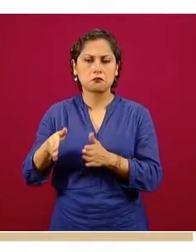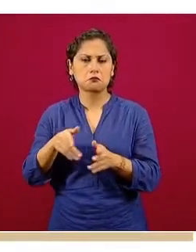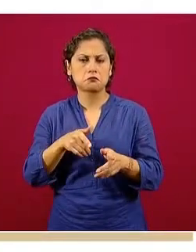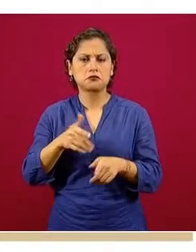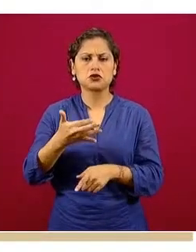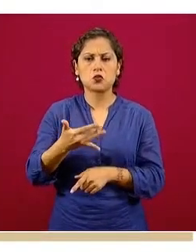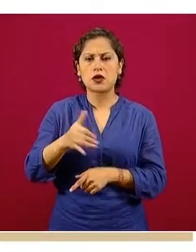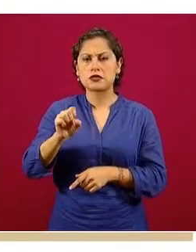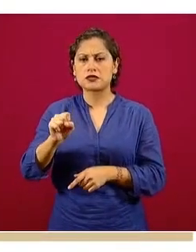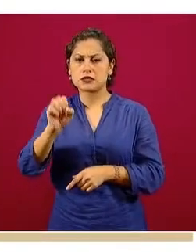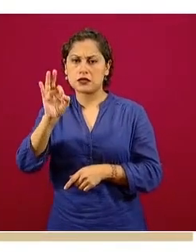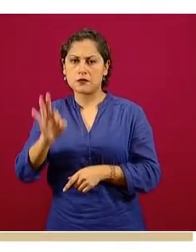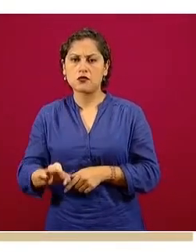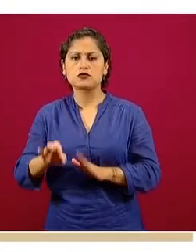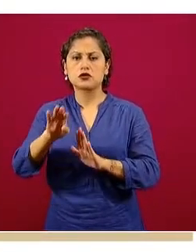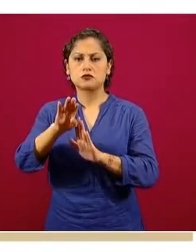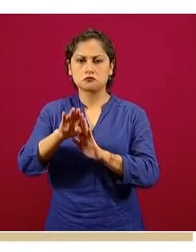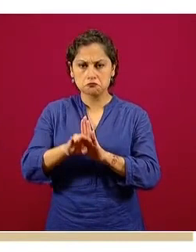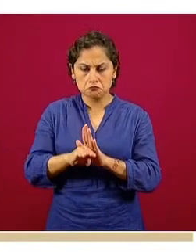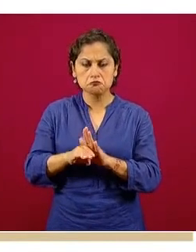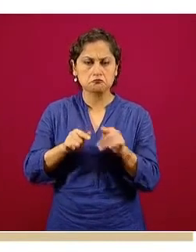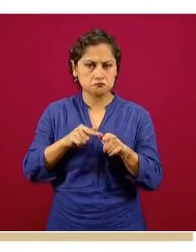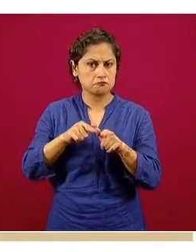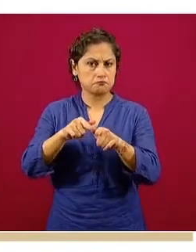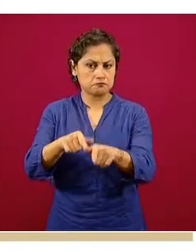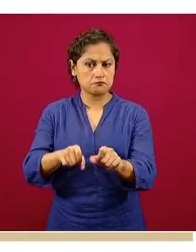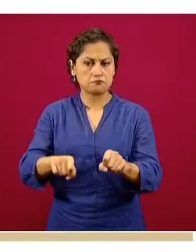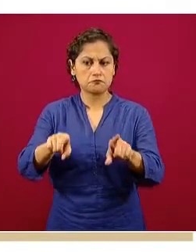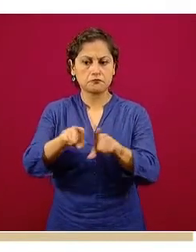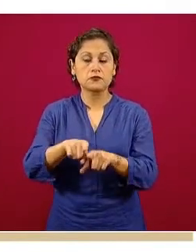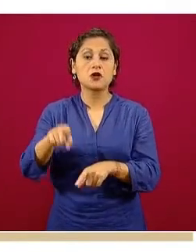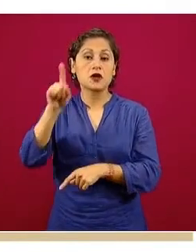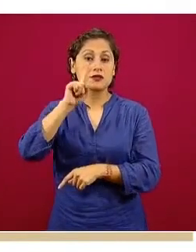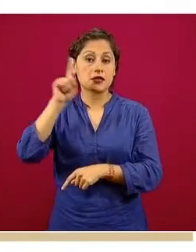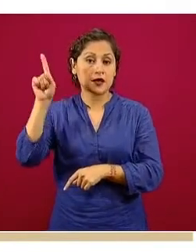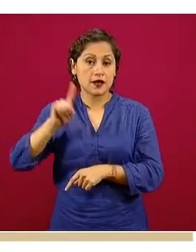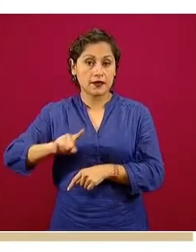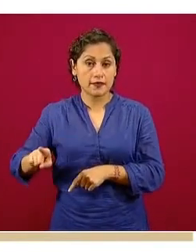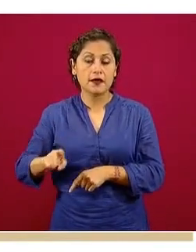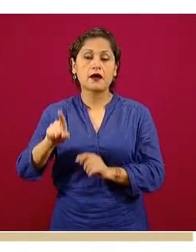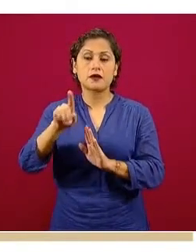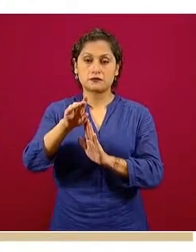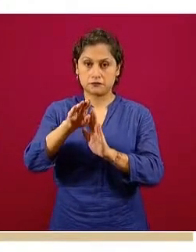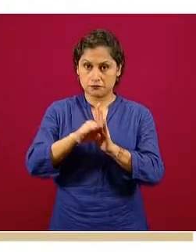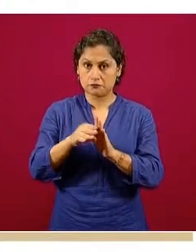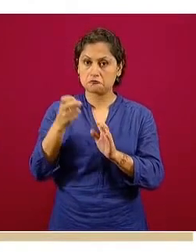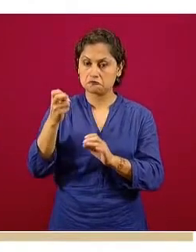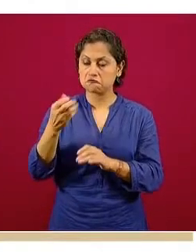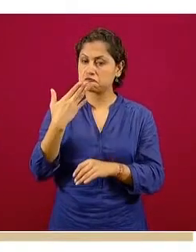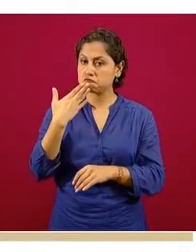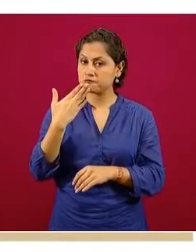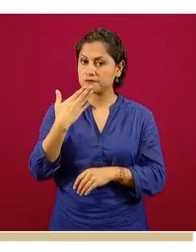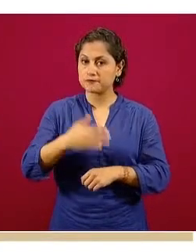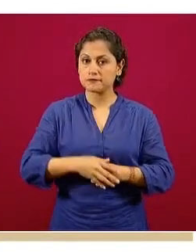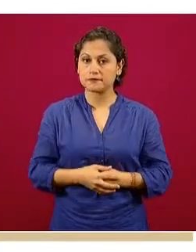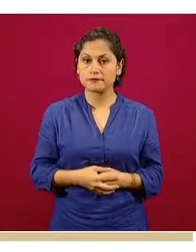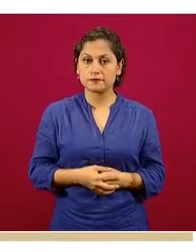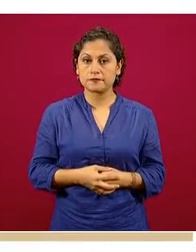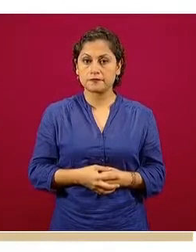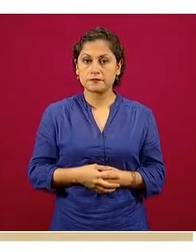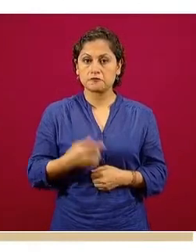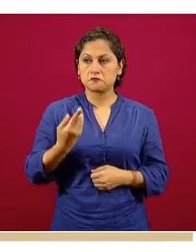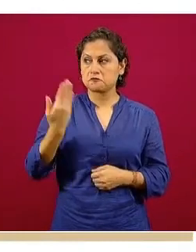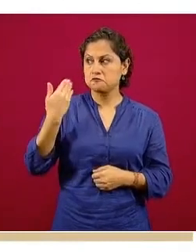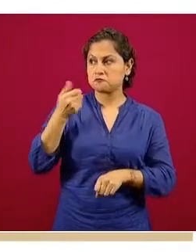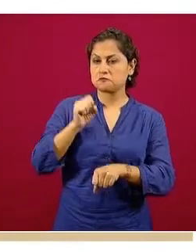60 por ciento de disminución de su movilidad y zacatecas con una disminución importante con respecto a